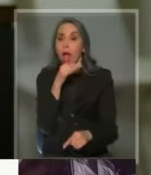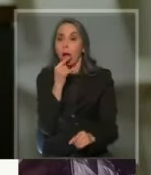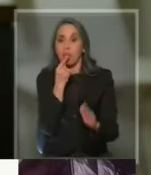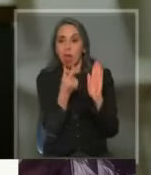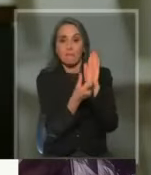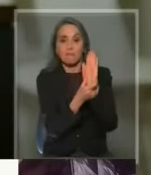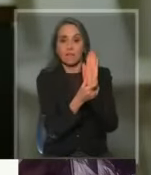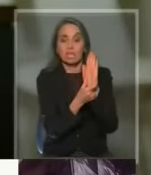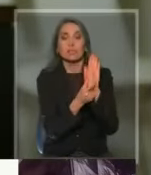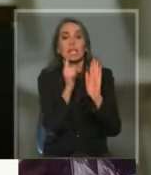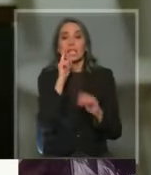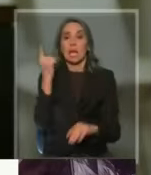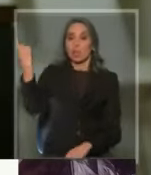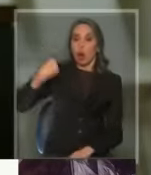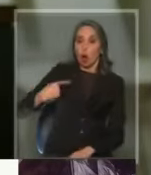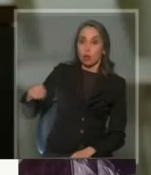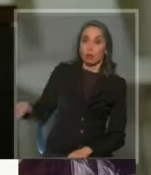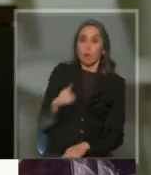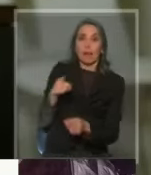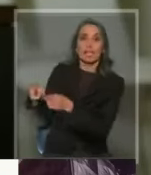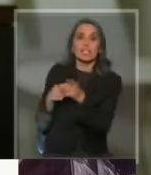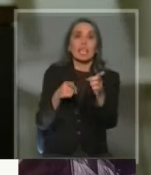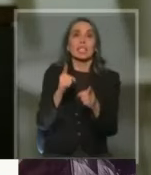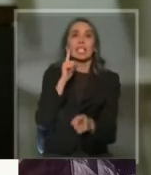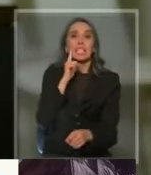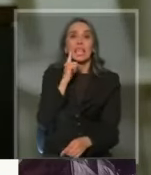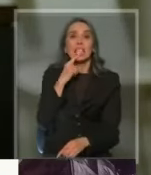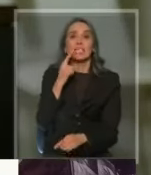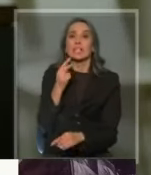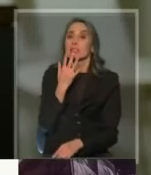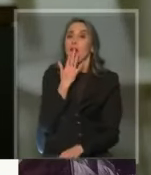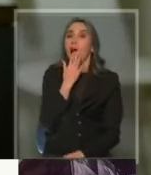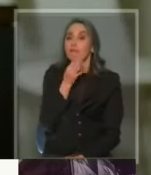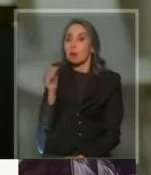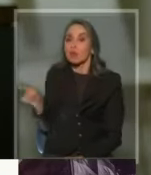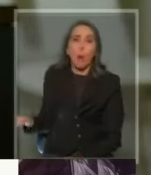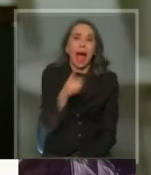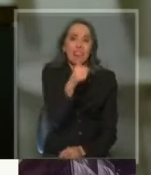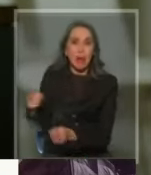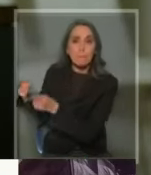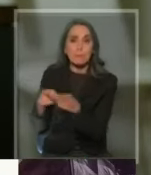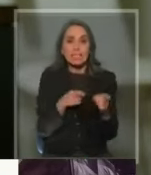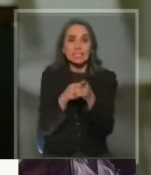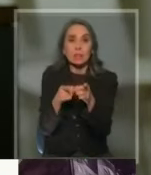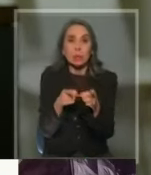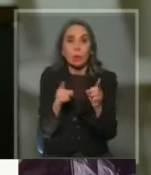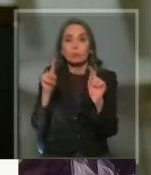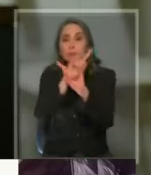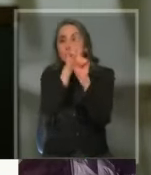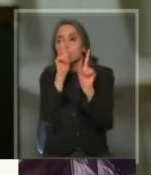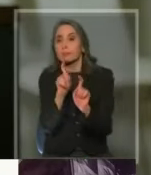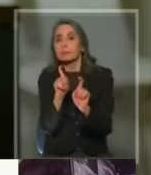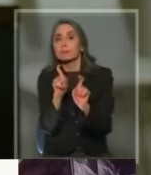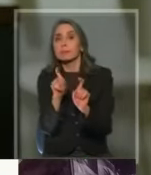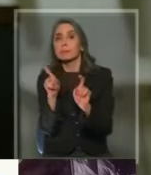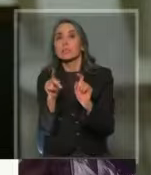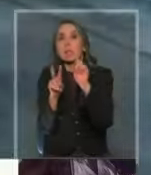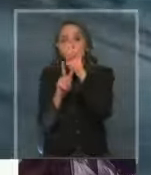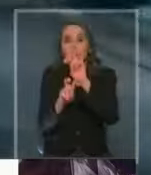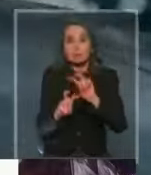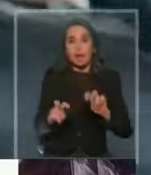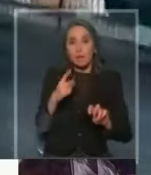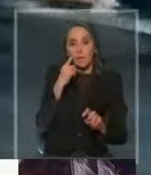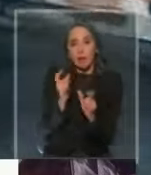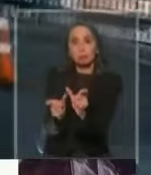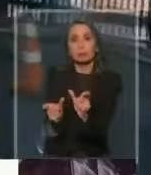¿alguien te da la orden para hacer persecución? ¿Alguien te da la instrucción verbal de que hagas la persecución? Eso es lo que va a arrojar ahora la inspección.